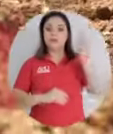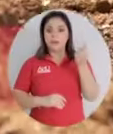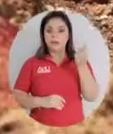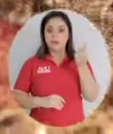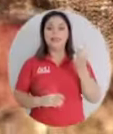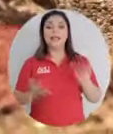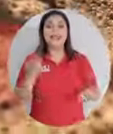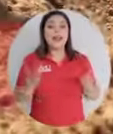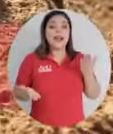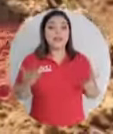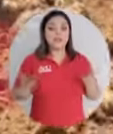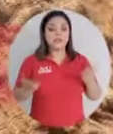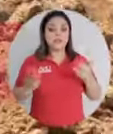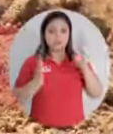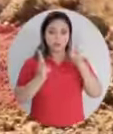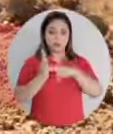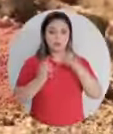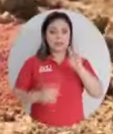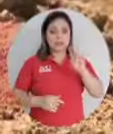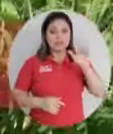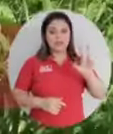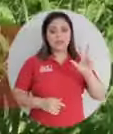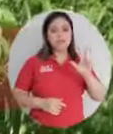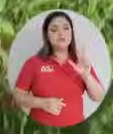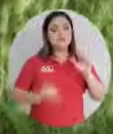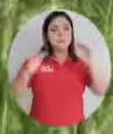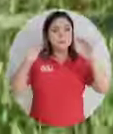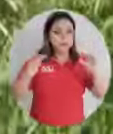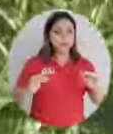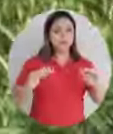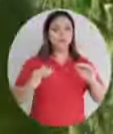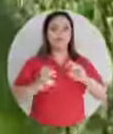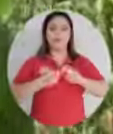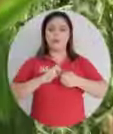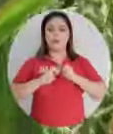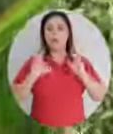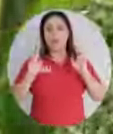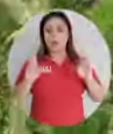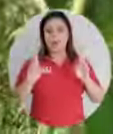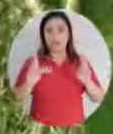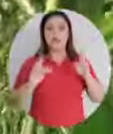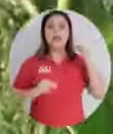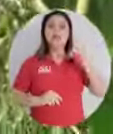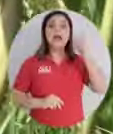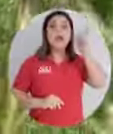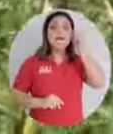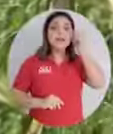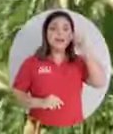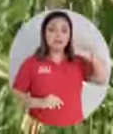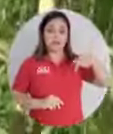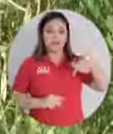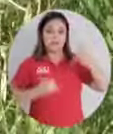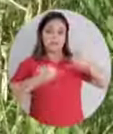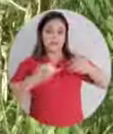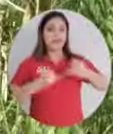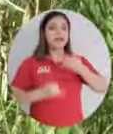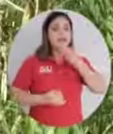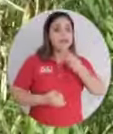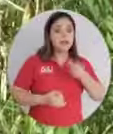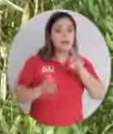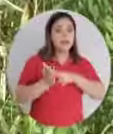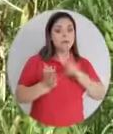la inflación. En el 2023 tal vez no tengamos el problema en los mismos niveles. Ya hacia el final del 2022 se ve